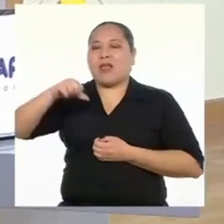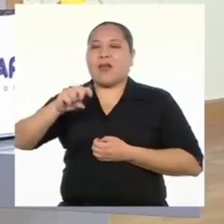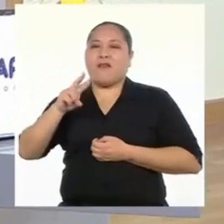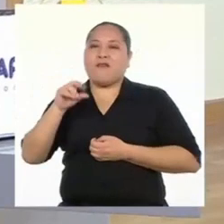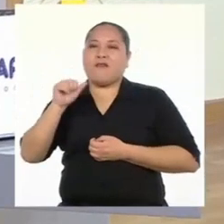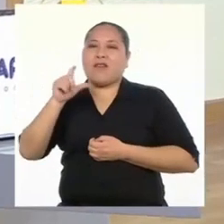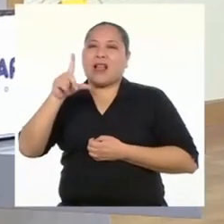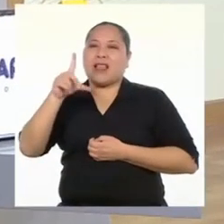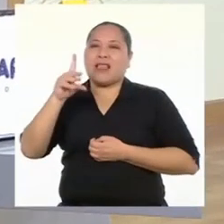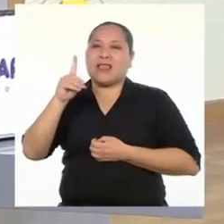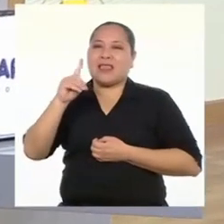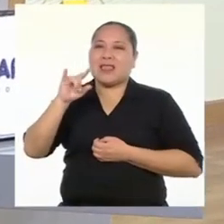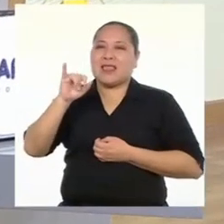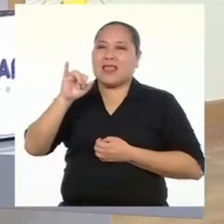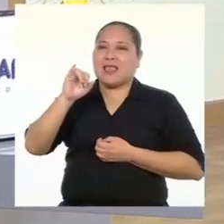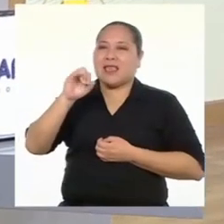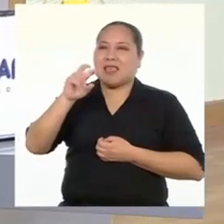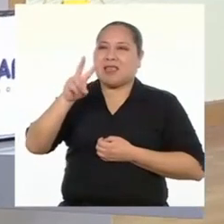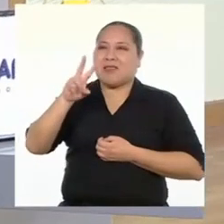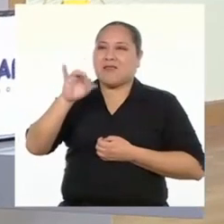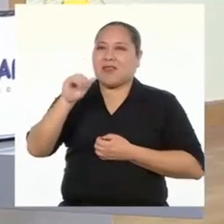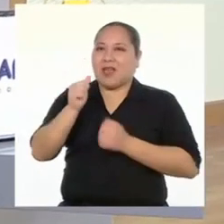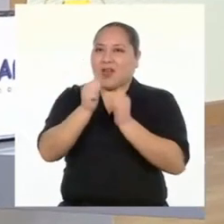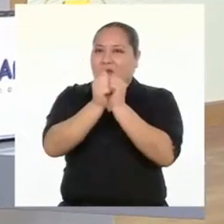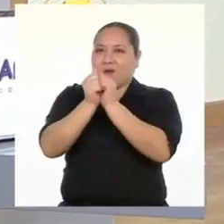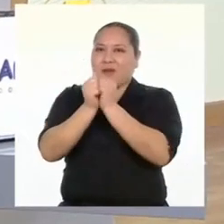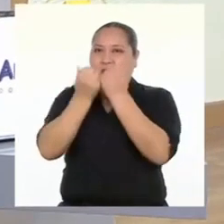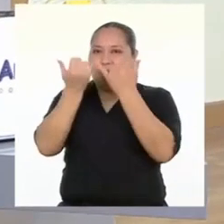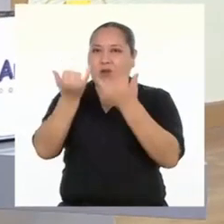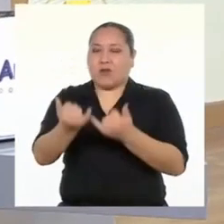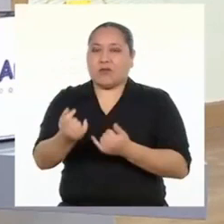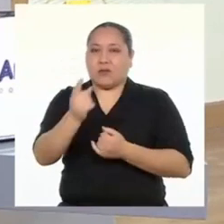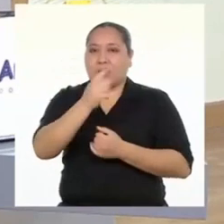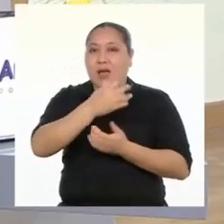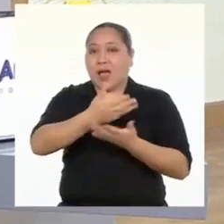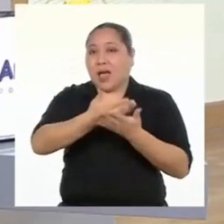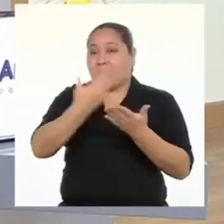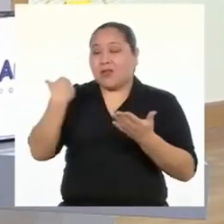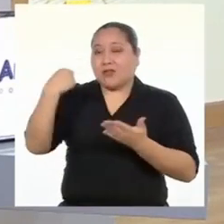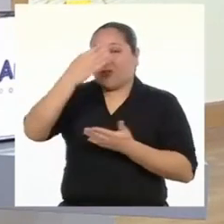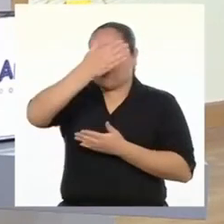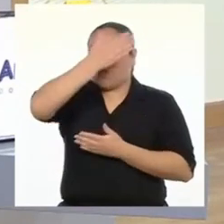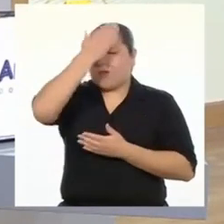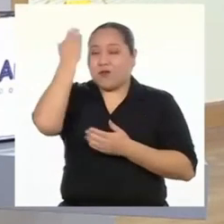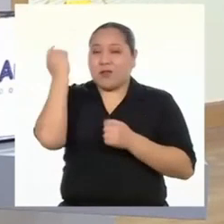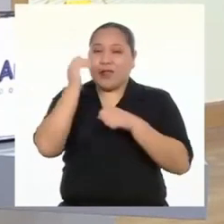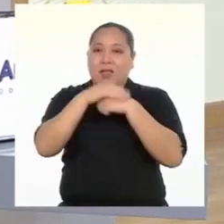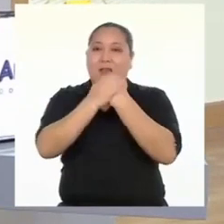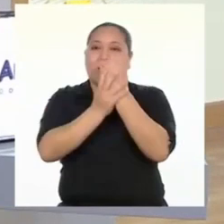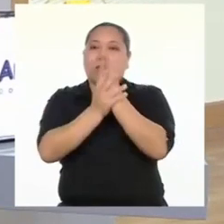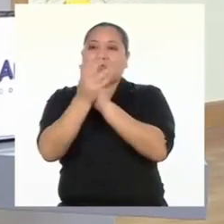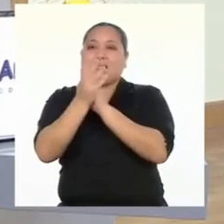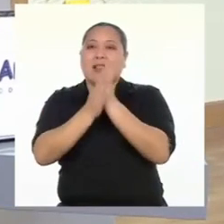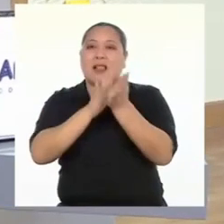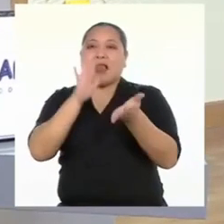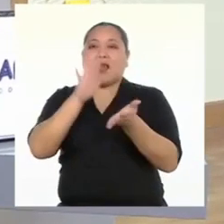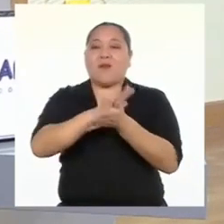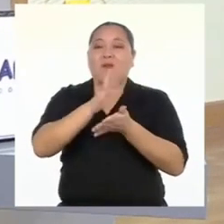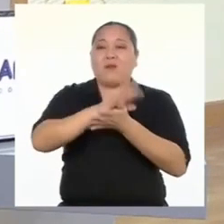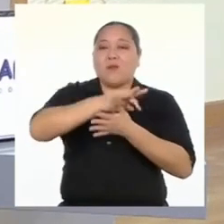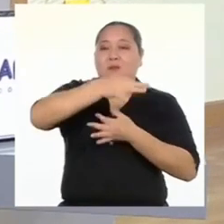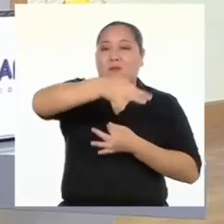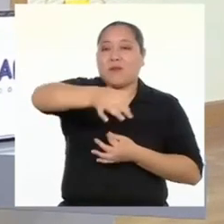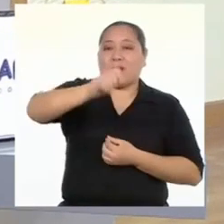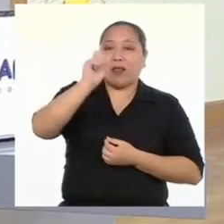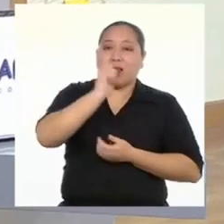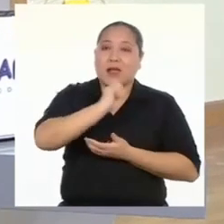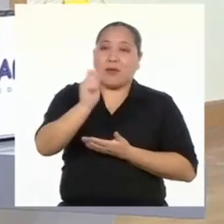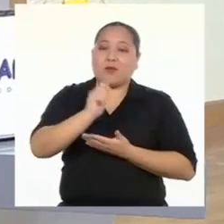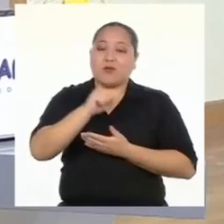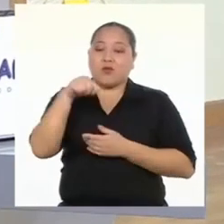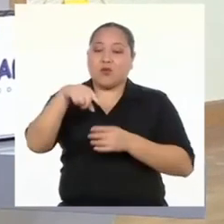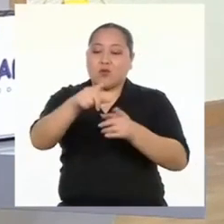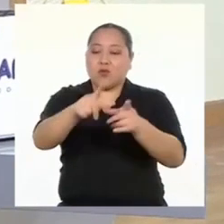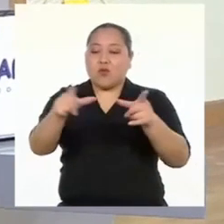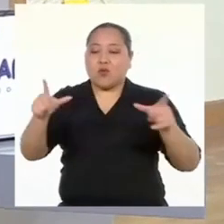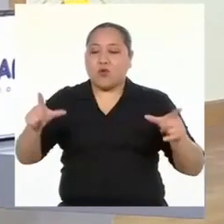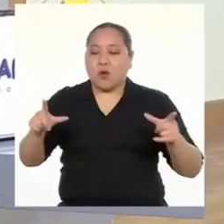acompañará el día de hoy. Pero antes, no olviden de lavarse las manos, tener lápiz y papel a su alcance y tener también